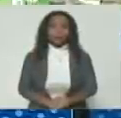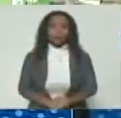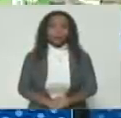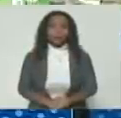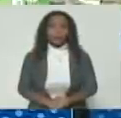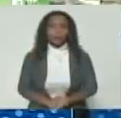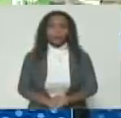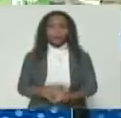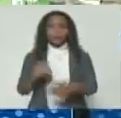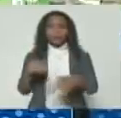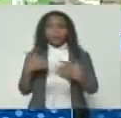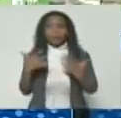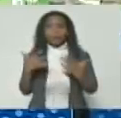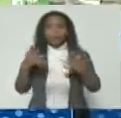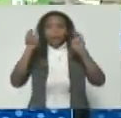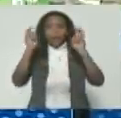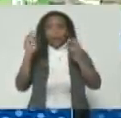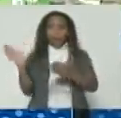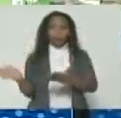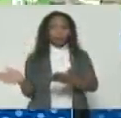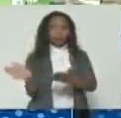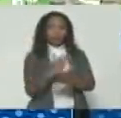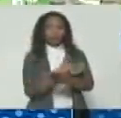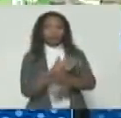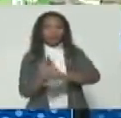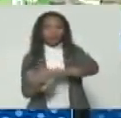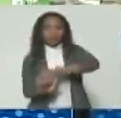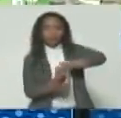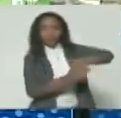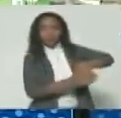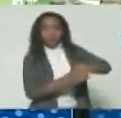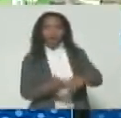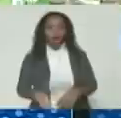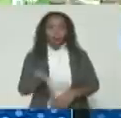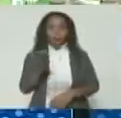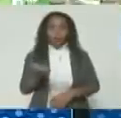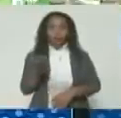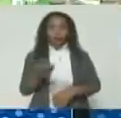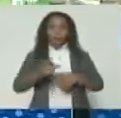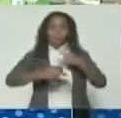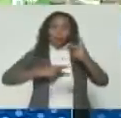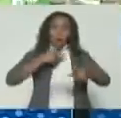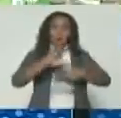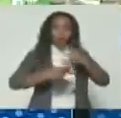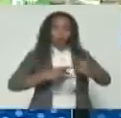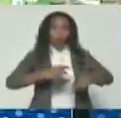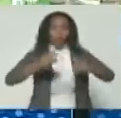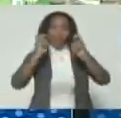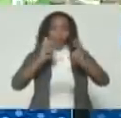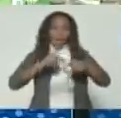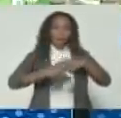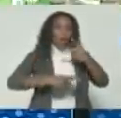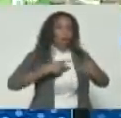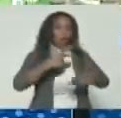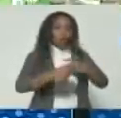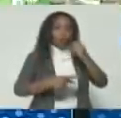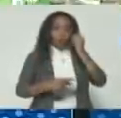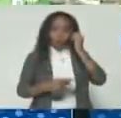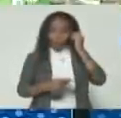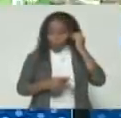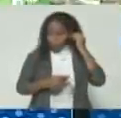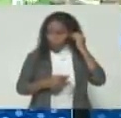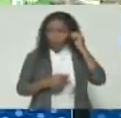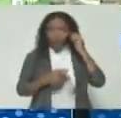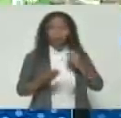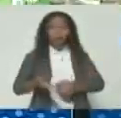cuña. Paso a la página y seguimos en lo importante. Lo productivo. Lo productivo. Muy importante.